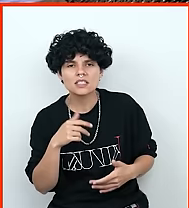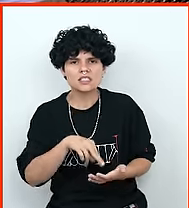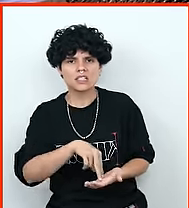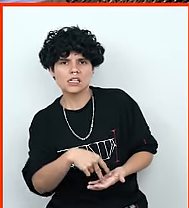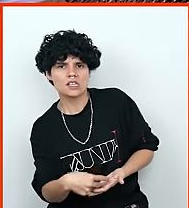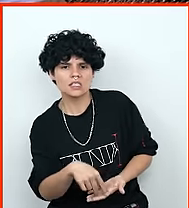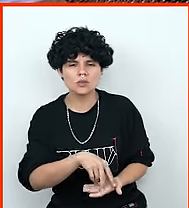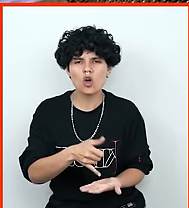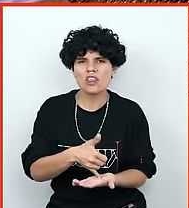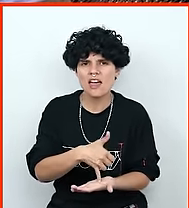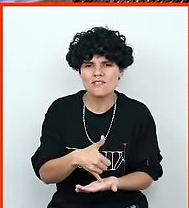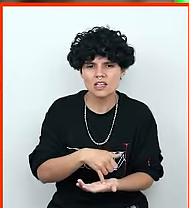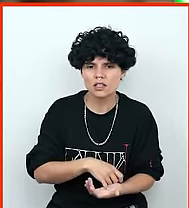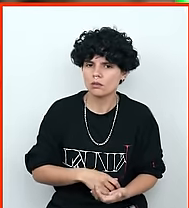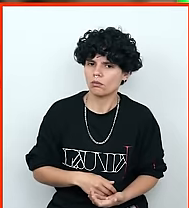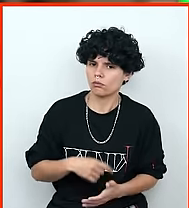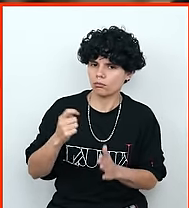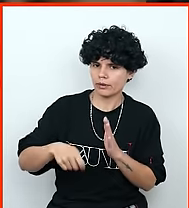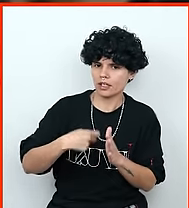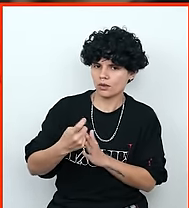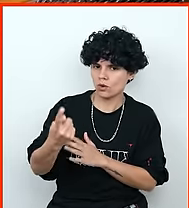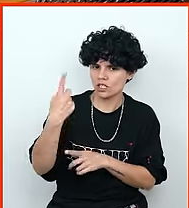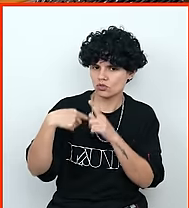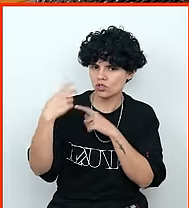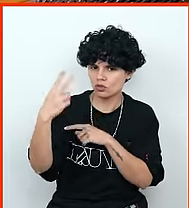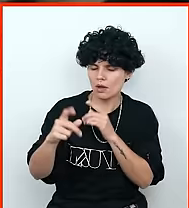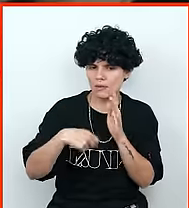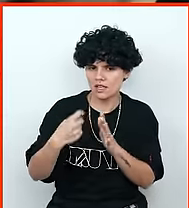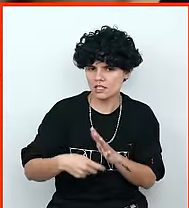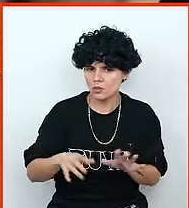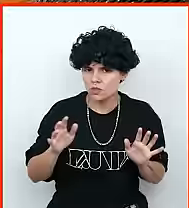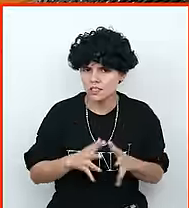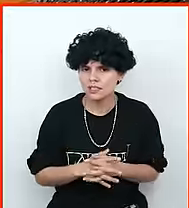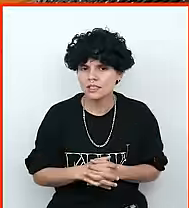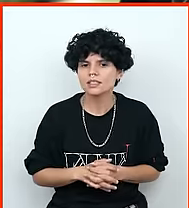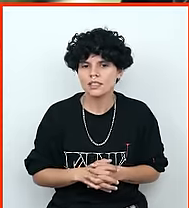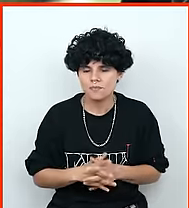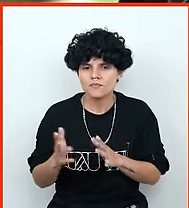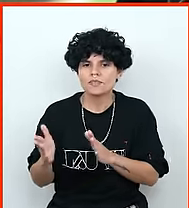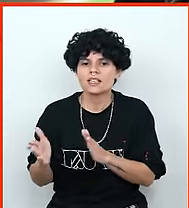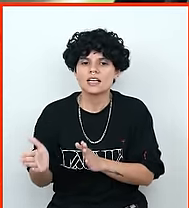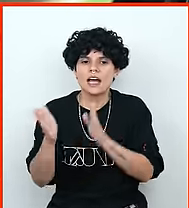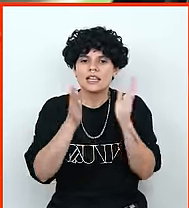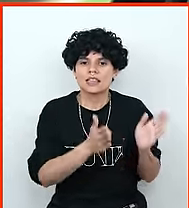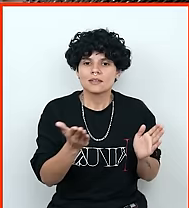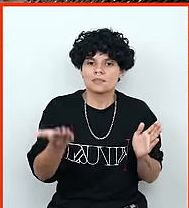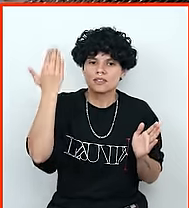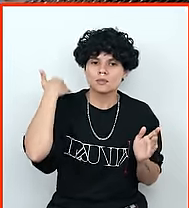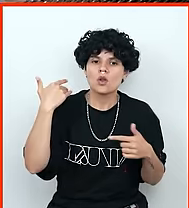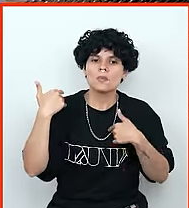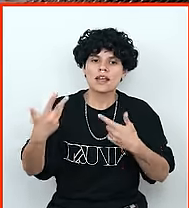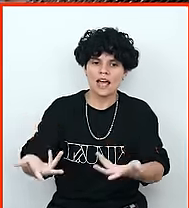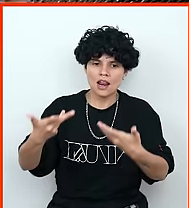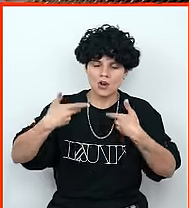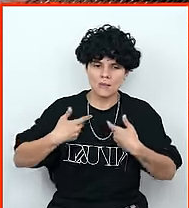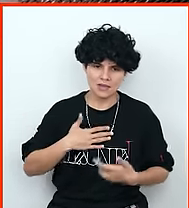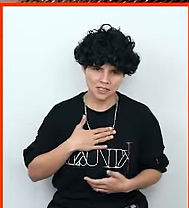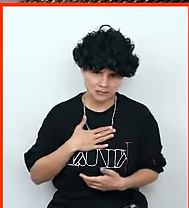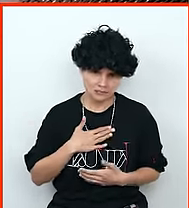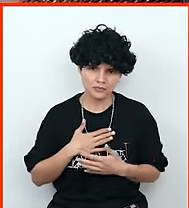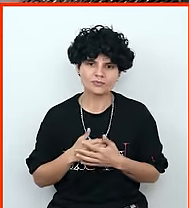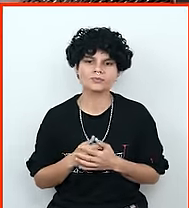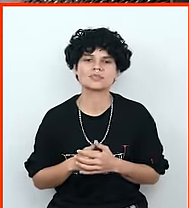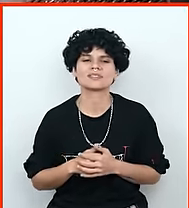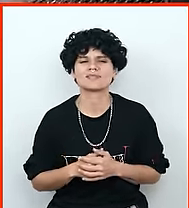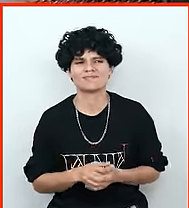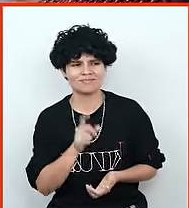dificultad para caminar? Y la dificultad para caminar, claro. ¿De película o no? En el capítulo pasado, uh-huh, la verdad es que me hicieron un regalo a mí, pero yo soy muy